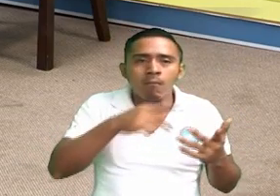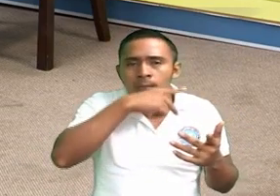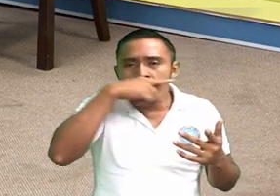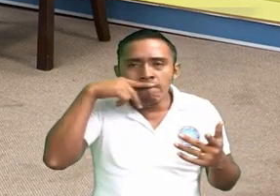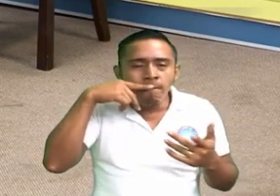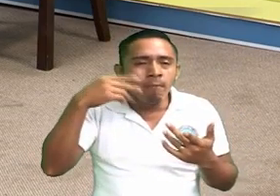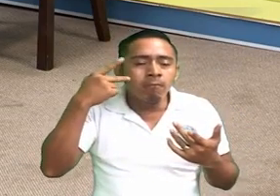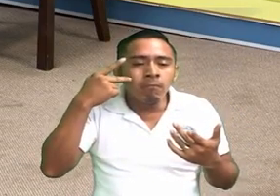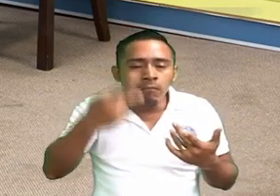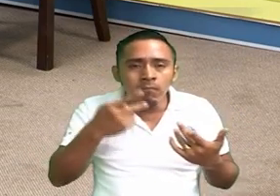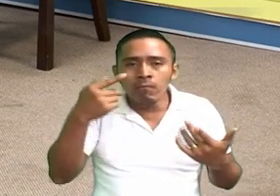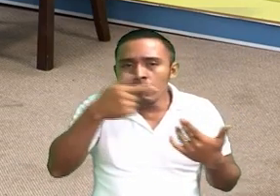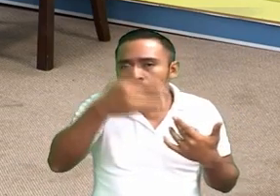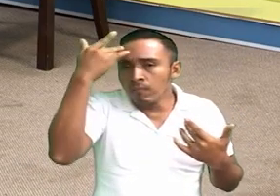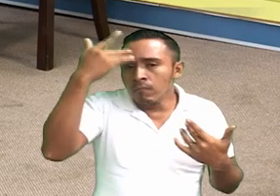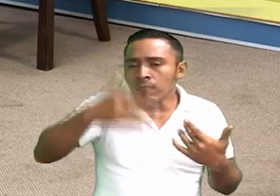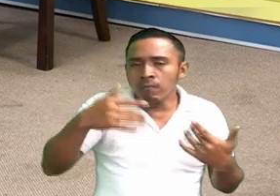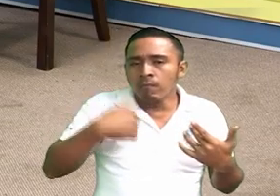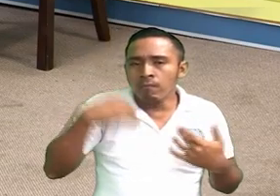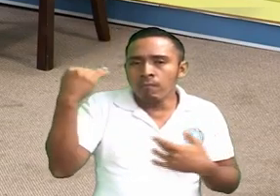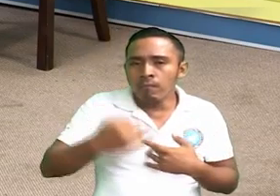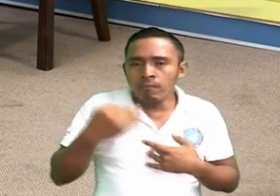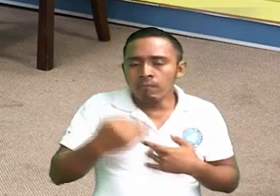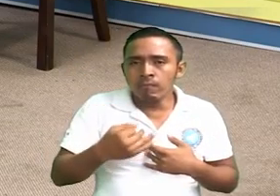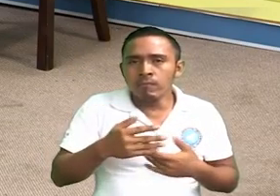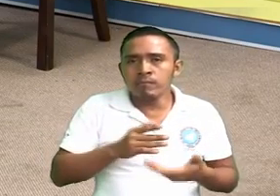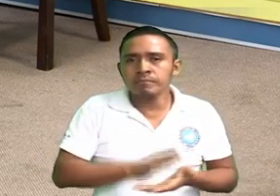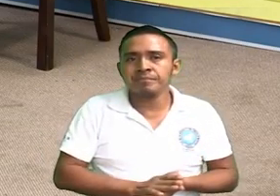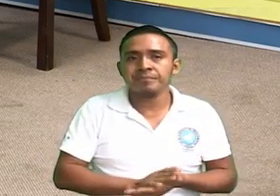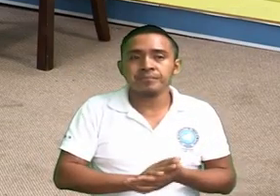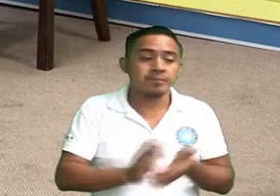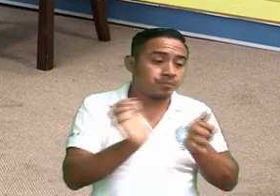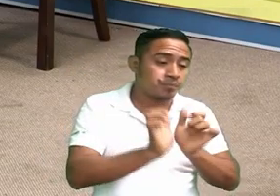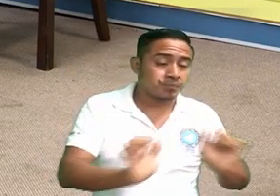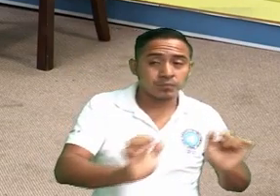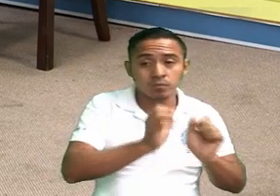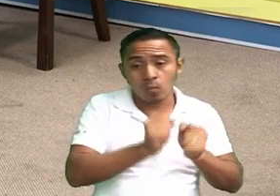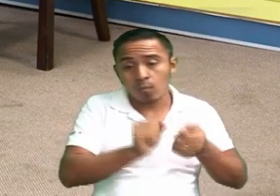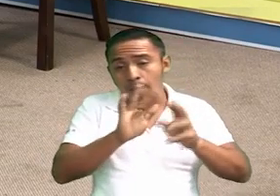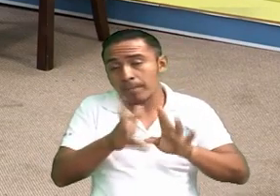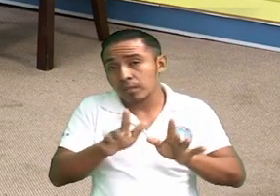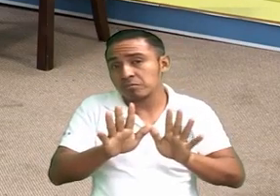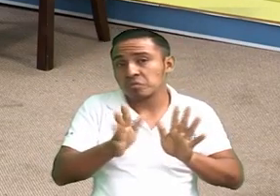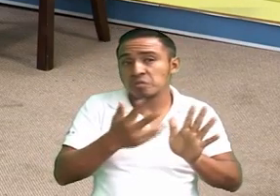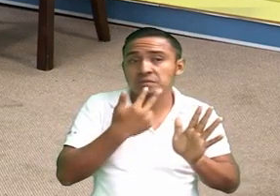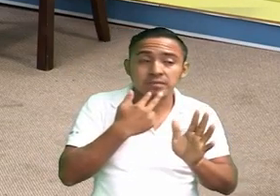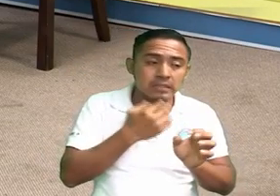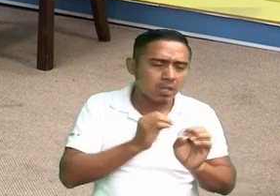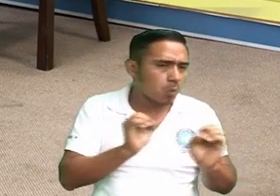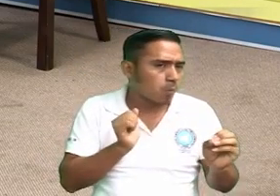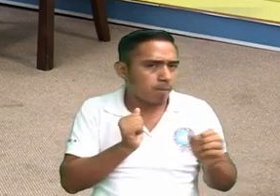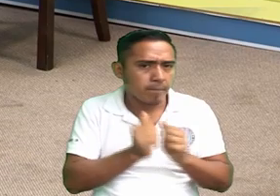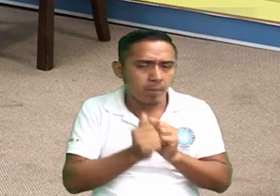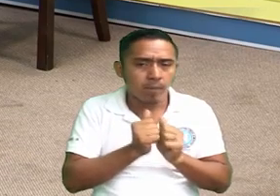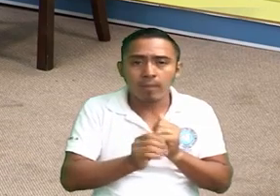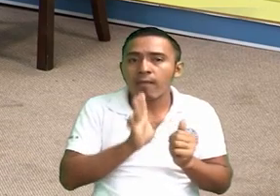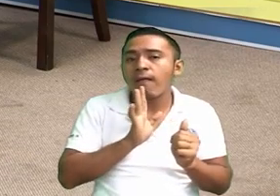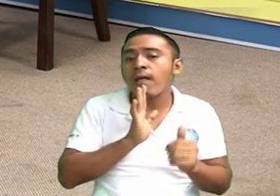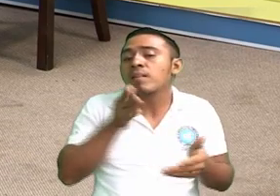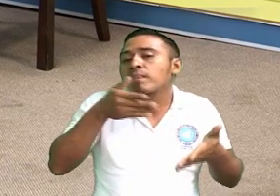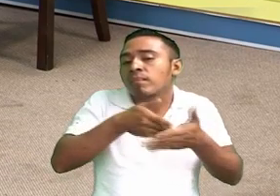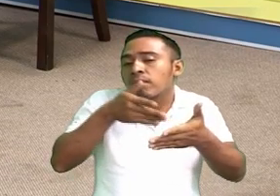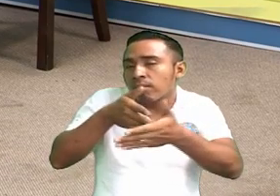distrito número 5 de Managua. Bienvenida, licenciada, un gusto. Este es un problema que se presenta muy a menudo en los hogares de